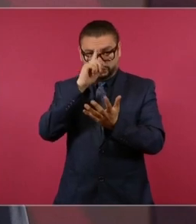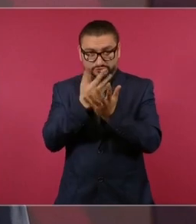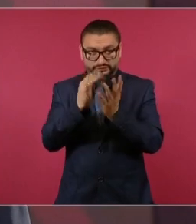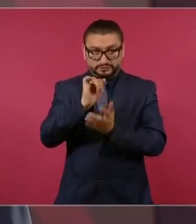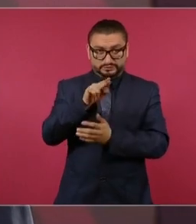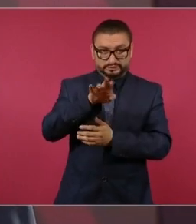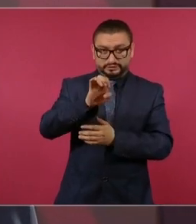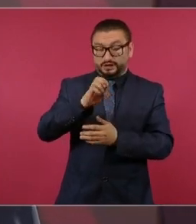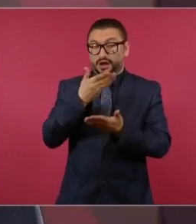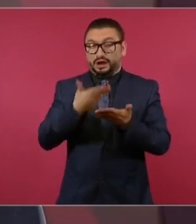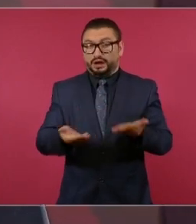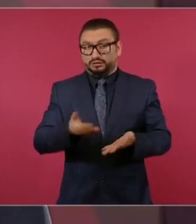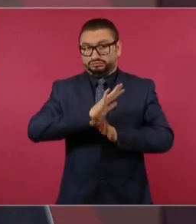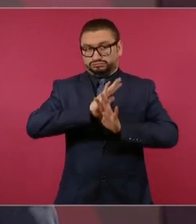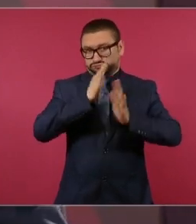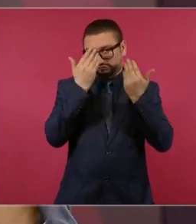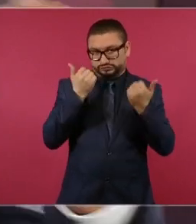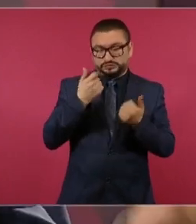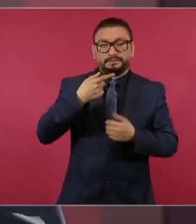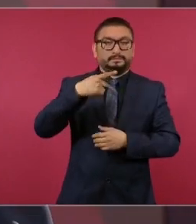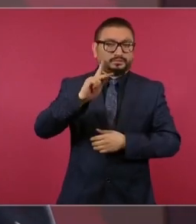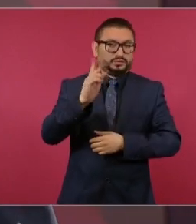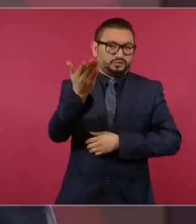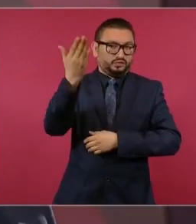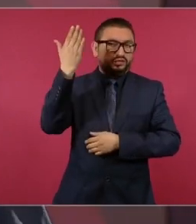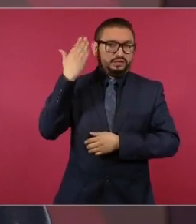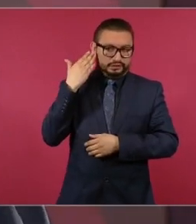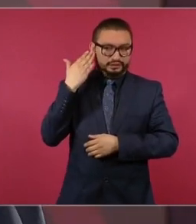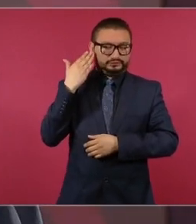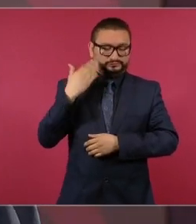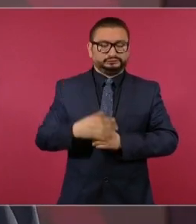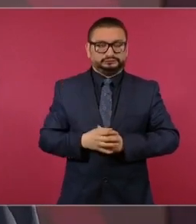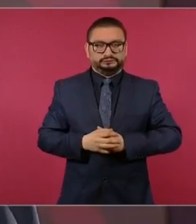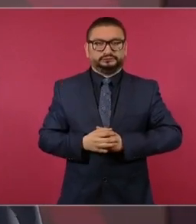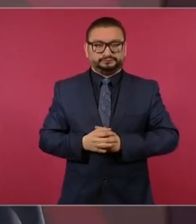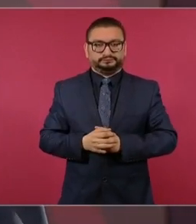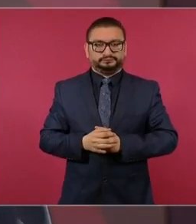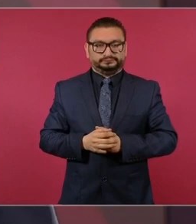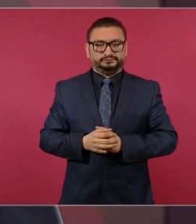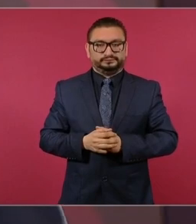no sé ahora, pero los anteriores,